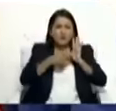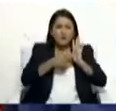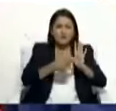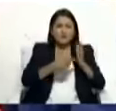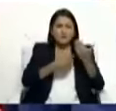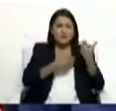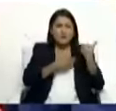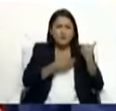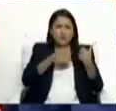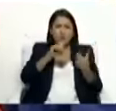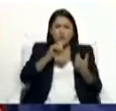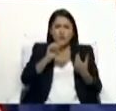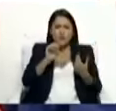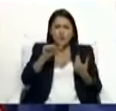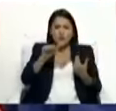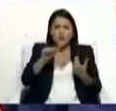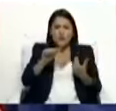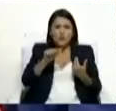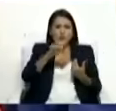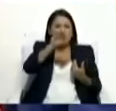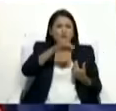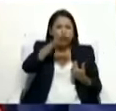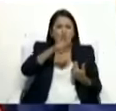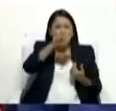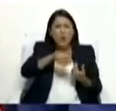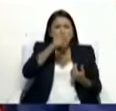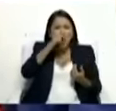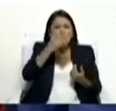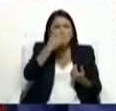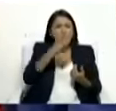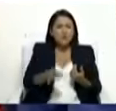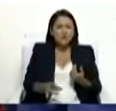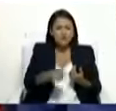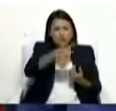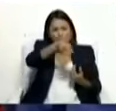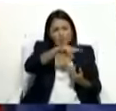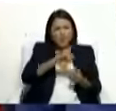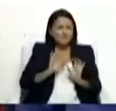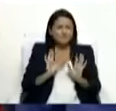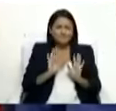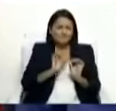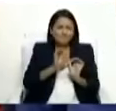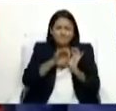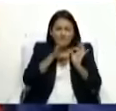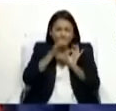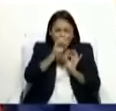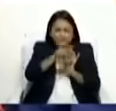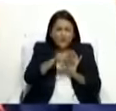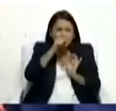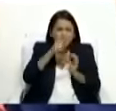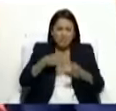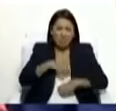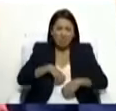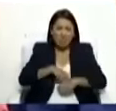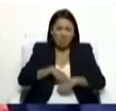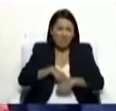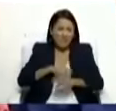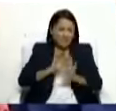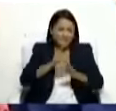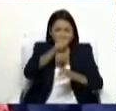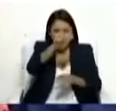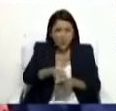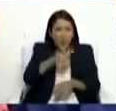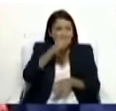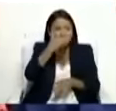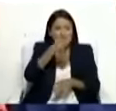la verdad es que yo no voy a hablar sobre basura, ¿sabes? Yo no he desayunado todavía, entonces no quisiera que se me descompusiera el estómago hablando de esa